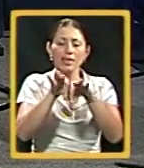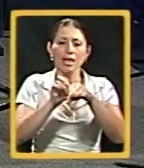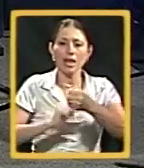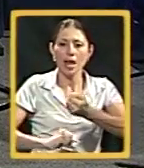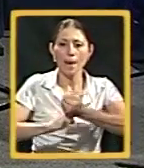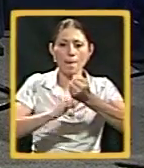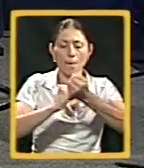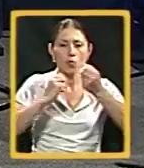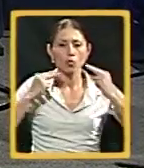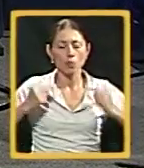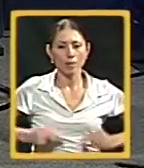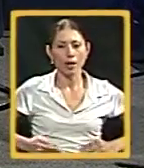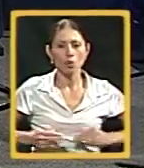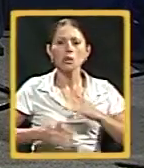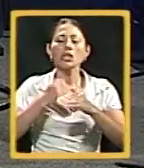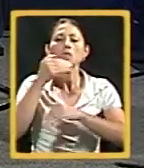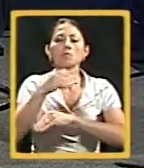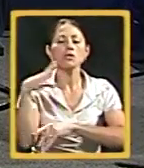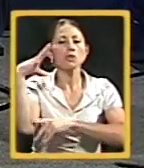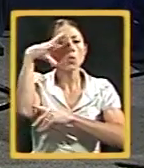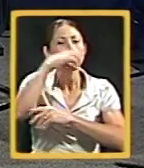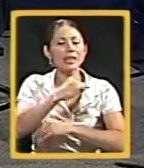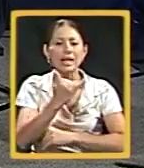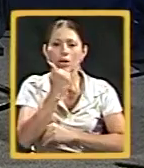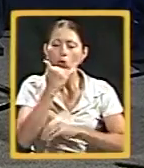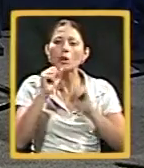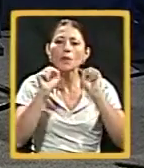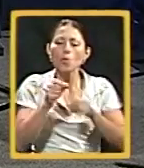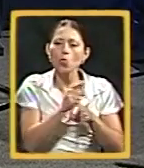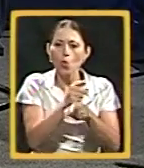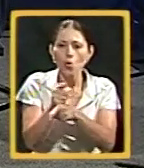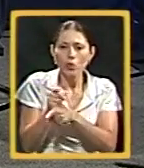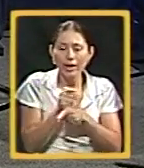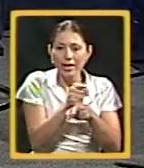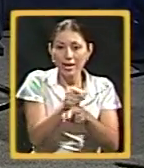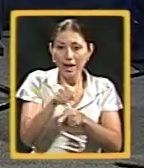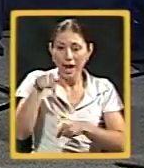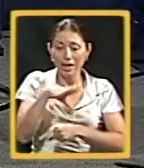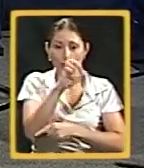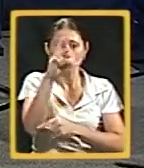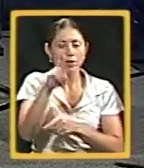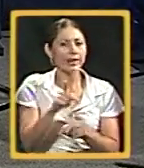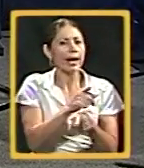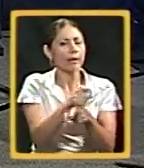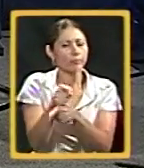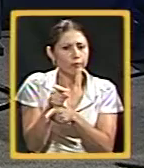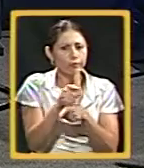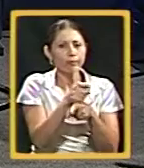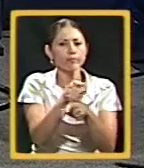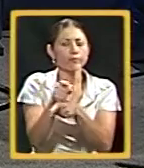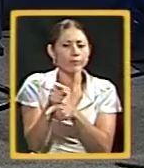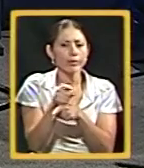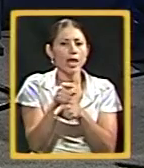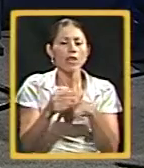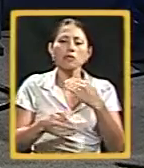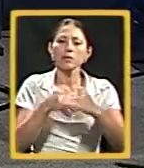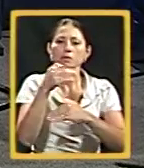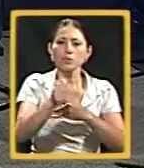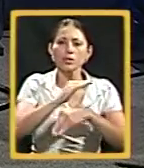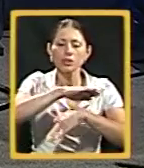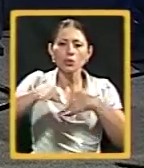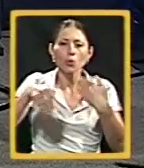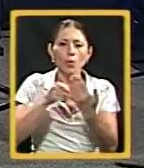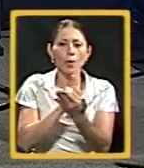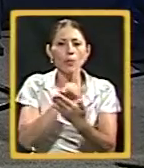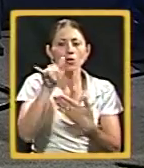darse cuenta del error y se pudo corregir, y este es un país de correcciones, me parece a mí, es decir, luego vino todo el